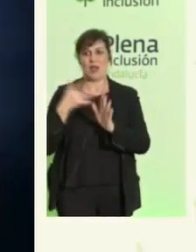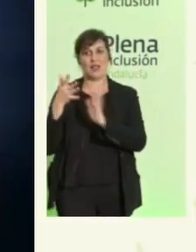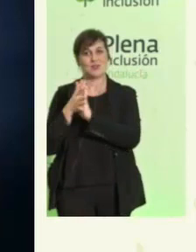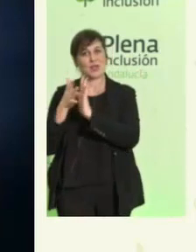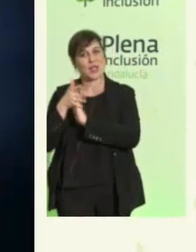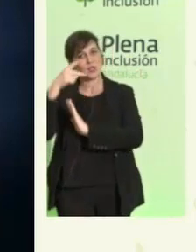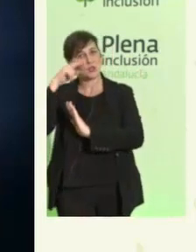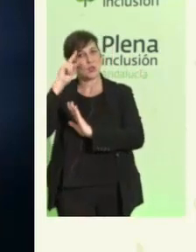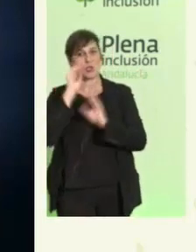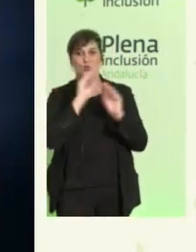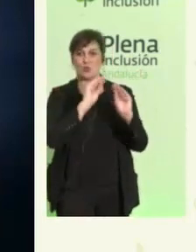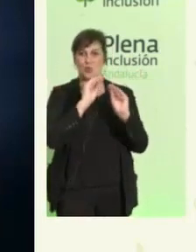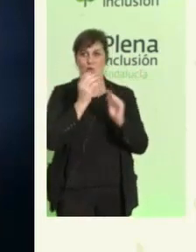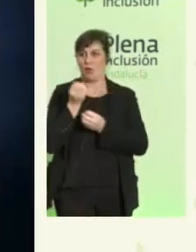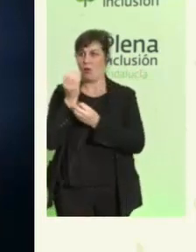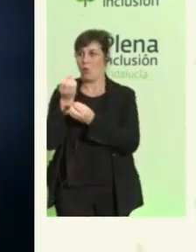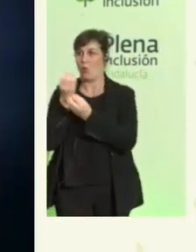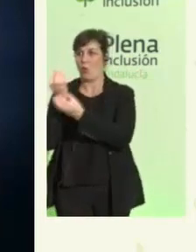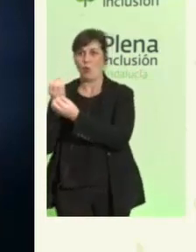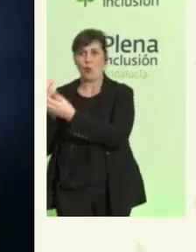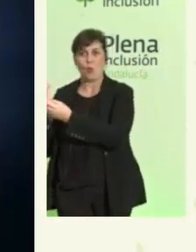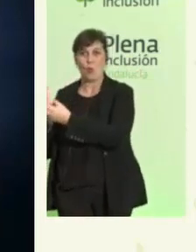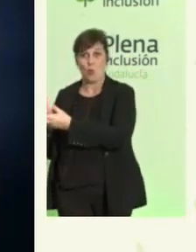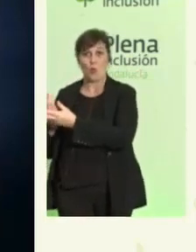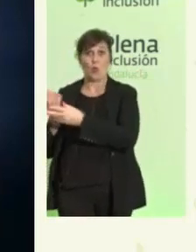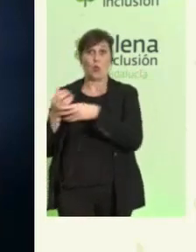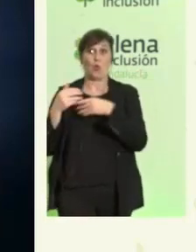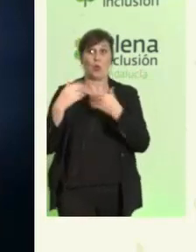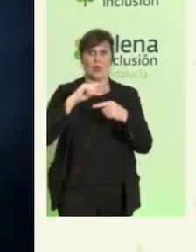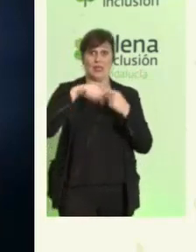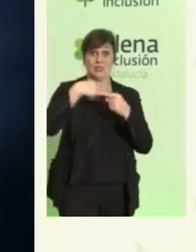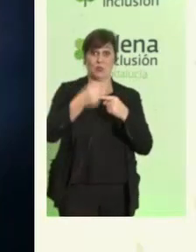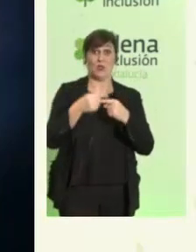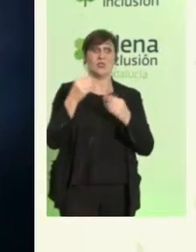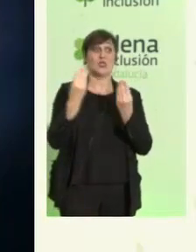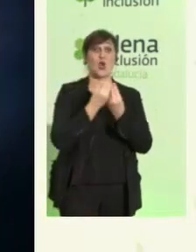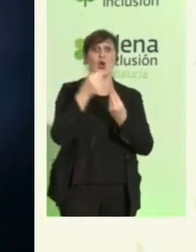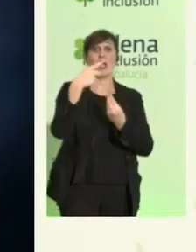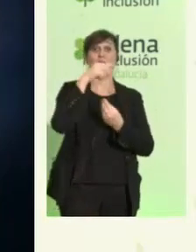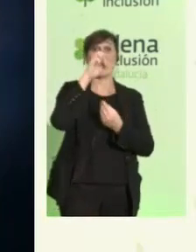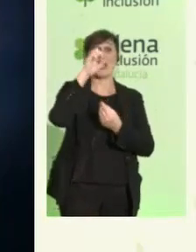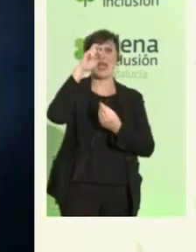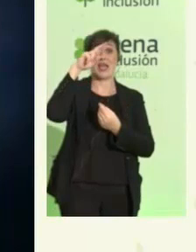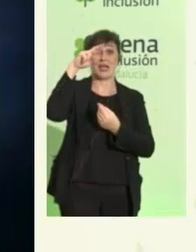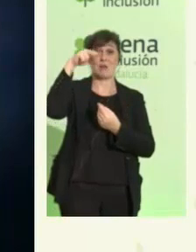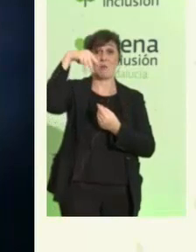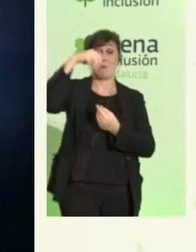a compartir la historia con otras personas. Y después vivió junto con Herman durante 4 años,